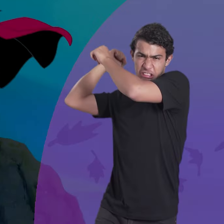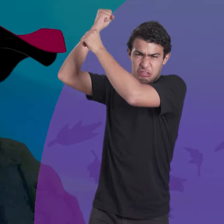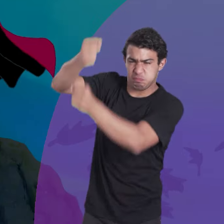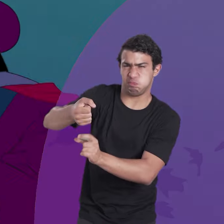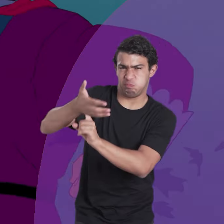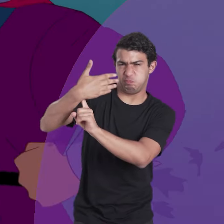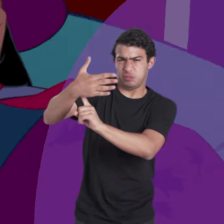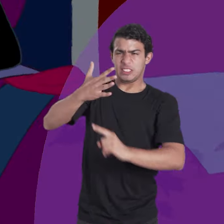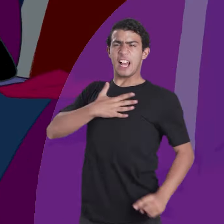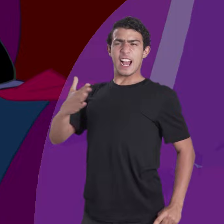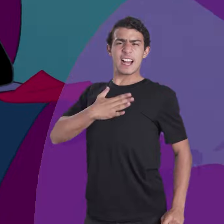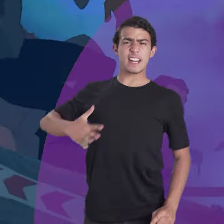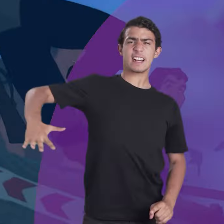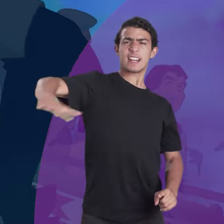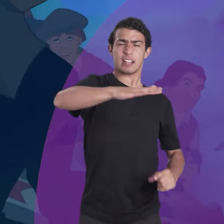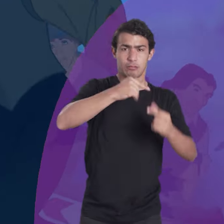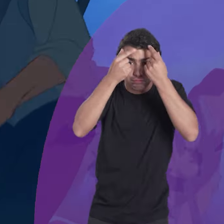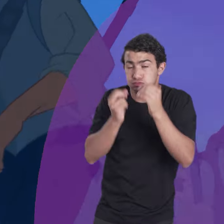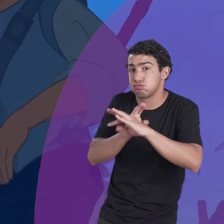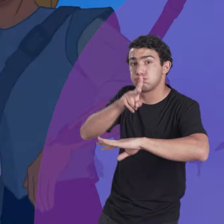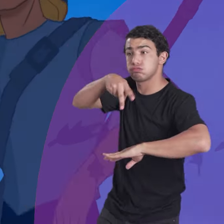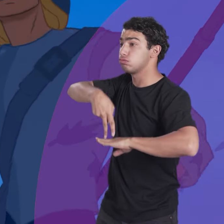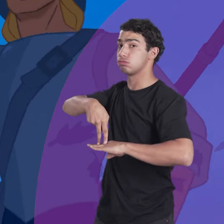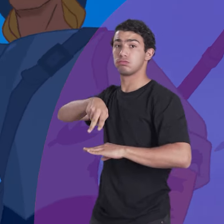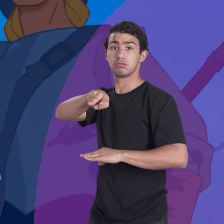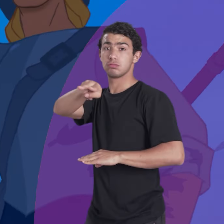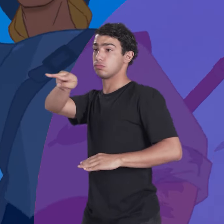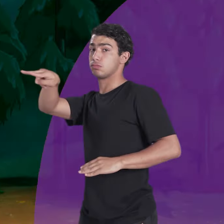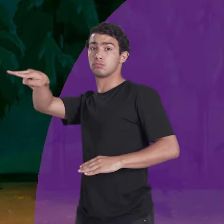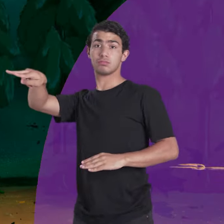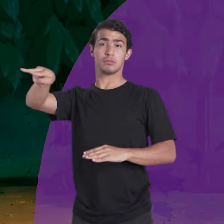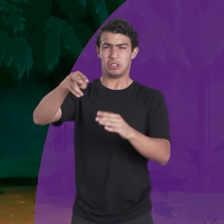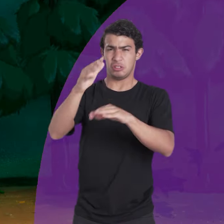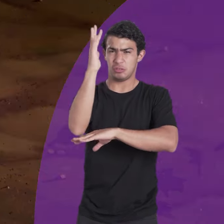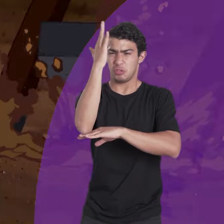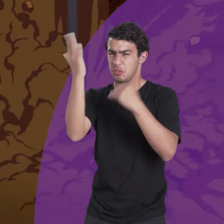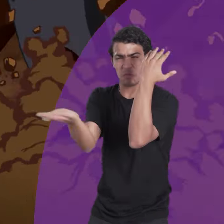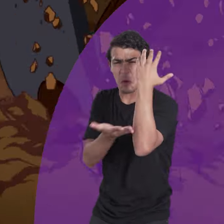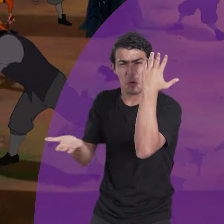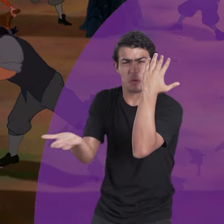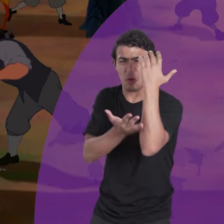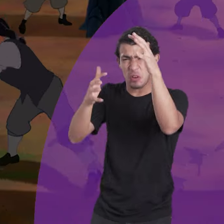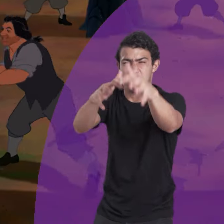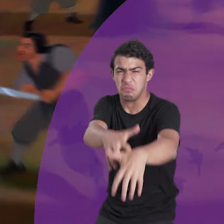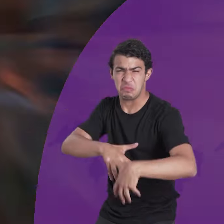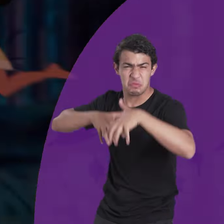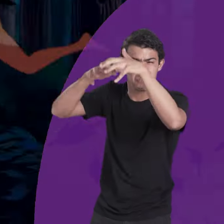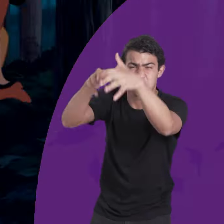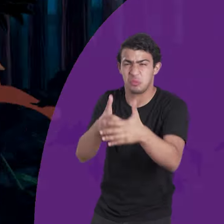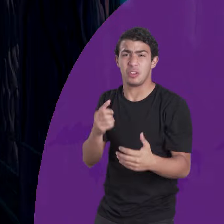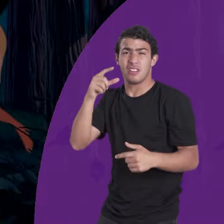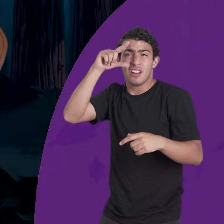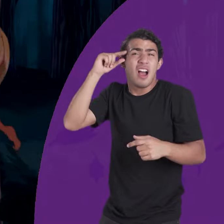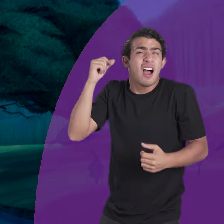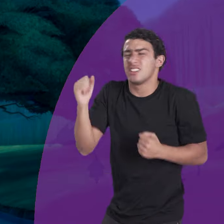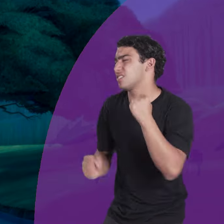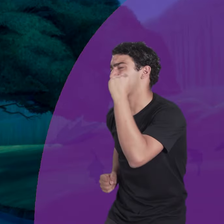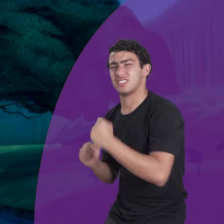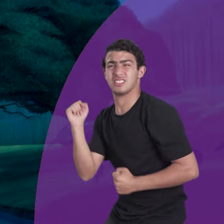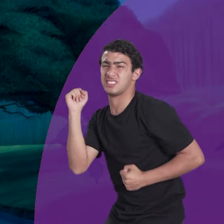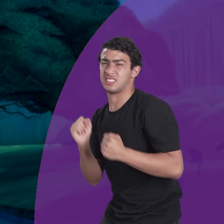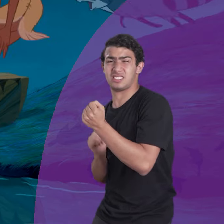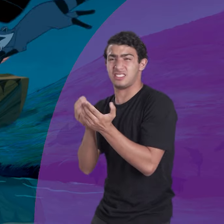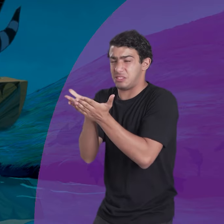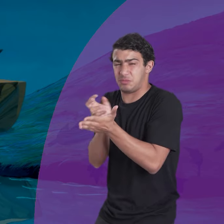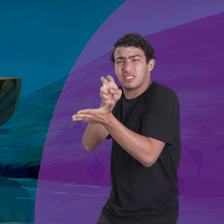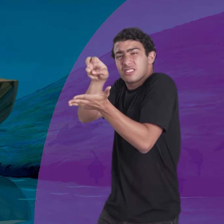ambicioso gobernador Radcliffe, junto al capitán John Smith, están dispuestos a conquistar el nuevo mundo. Pocahontas